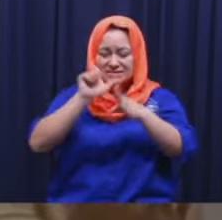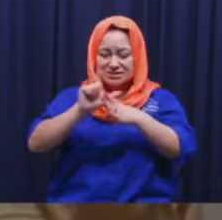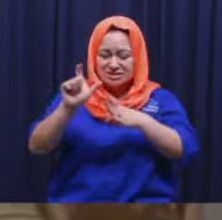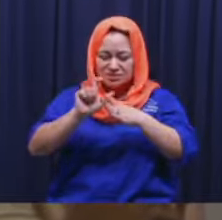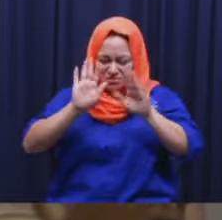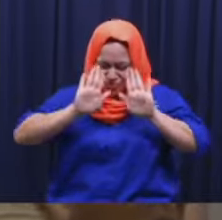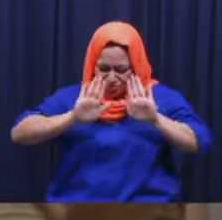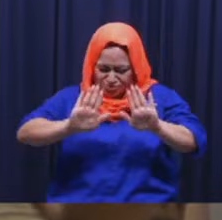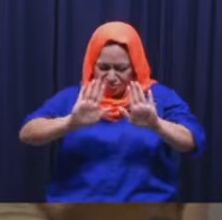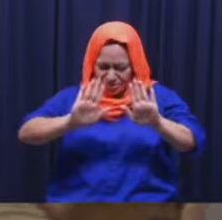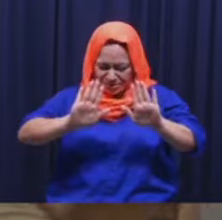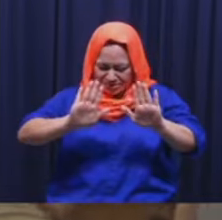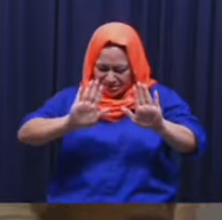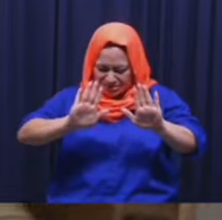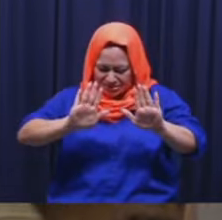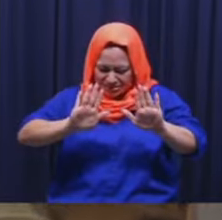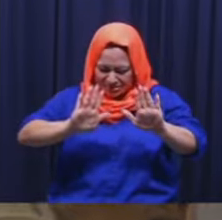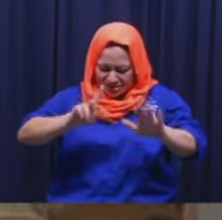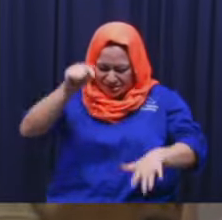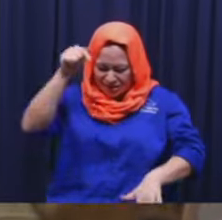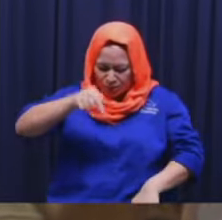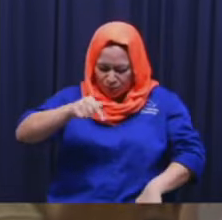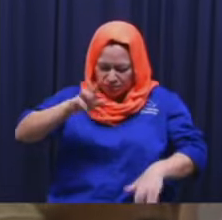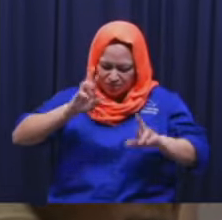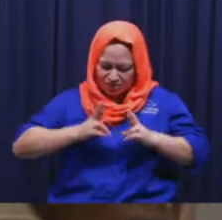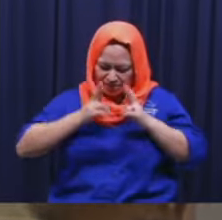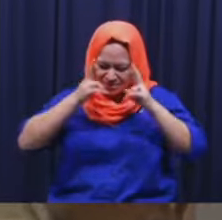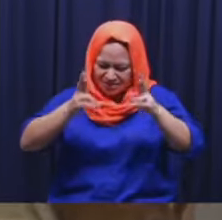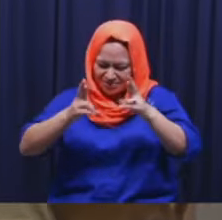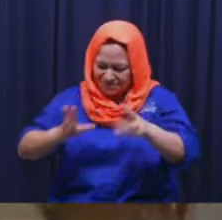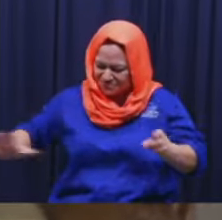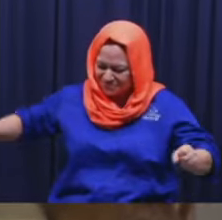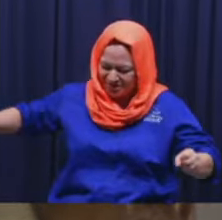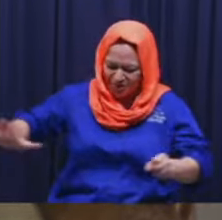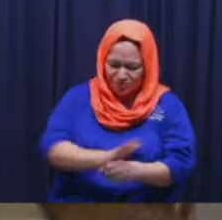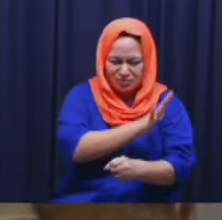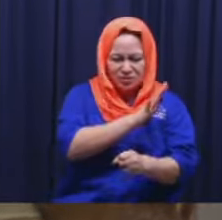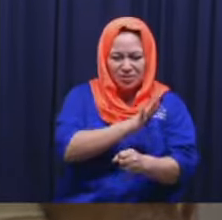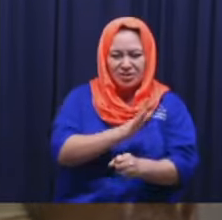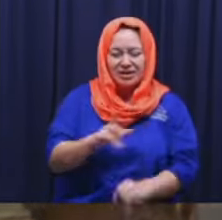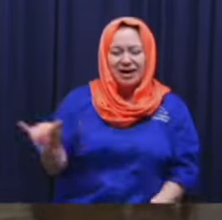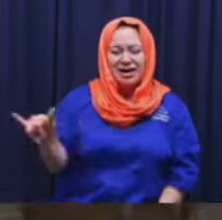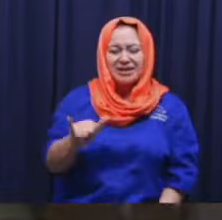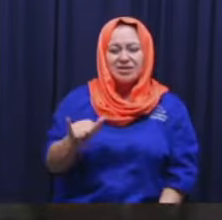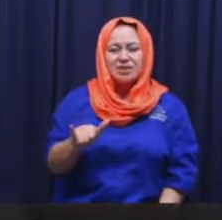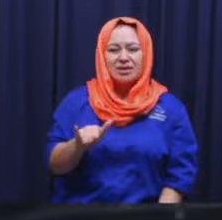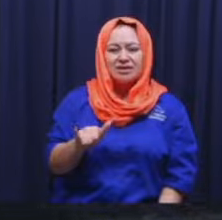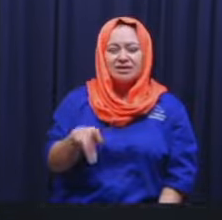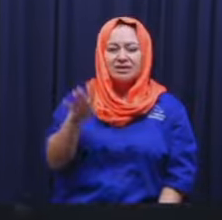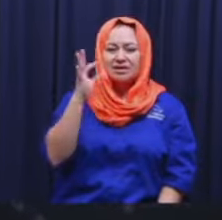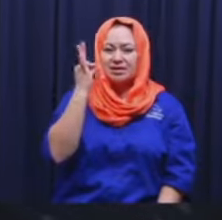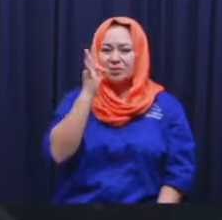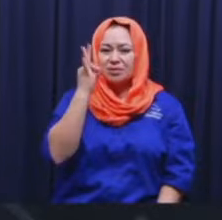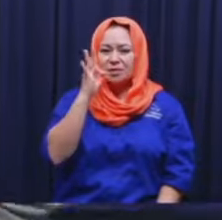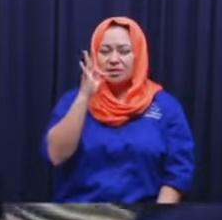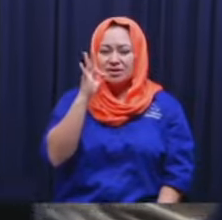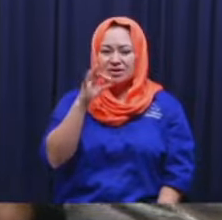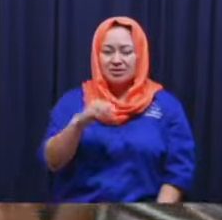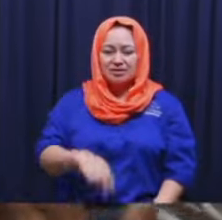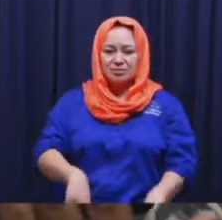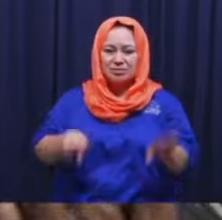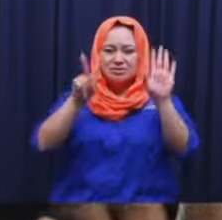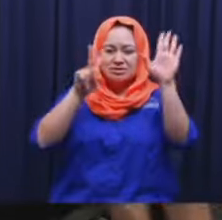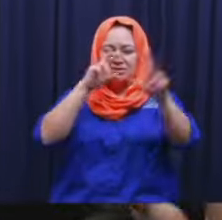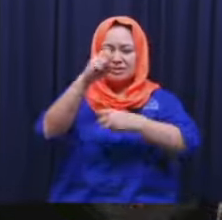tiempos injustamente, hoy les sea dado todo junto, así como le sucedió a aquella mujer que